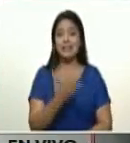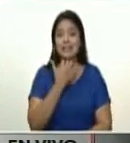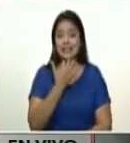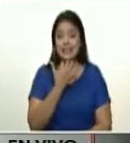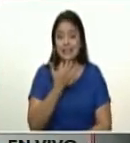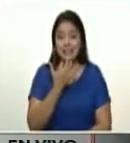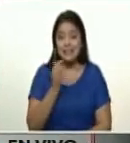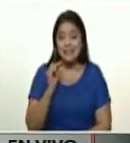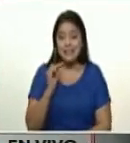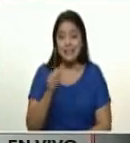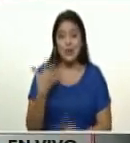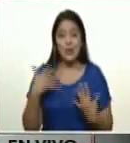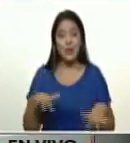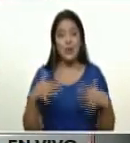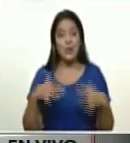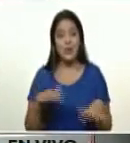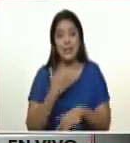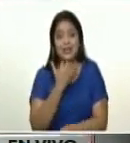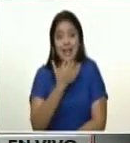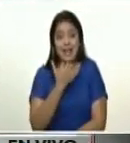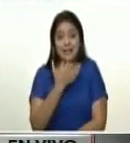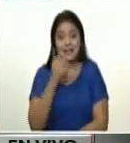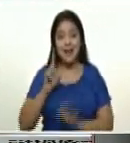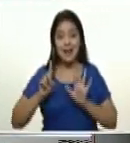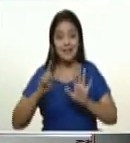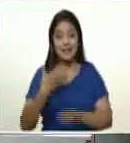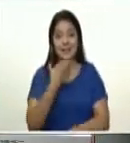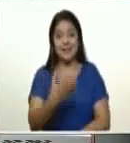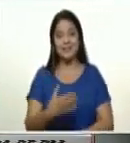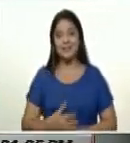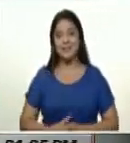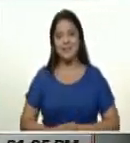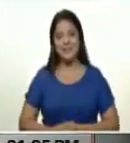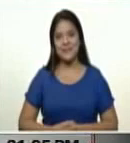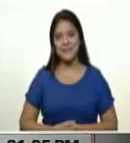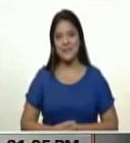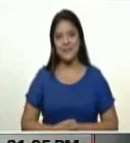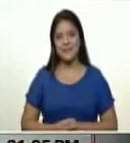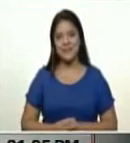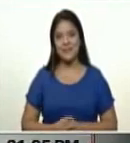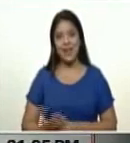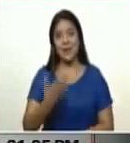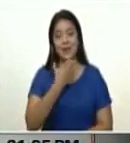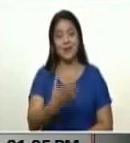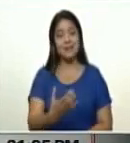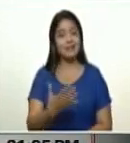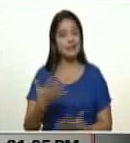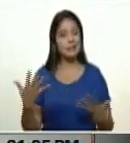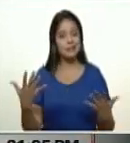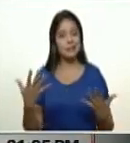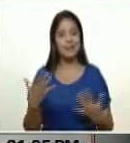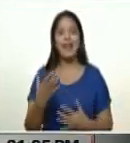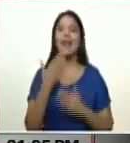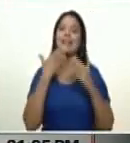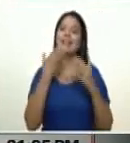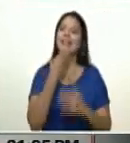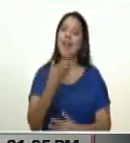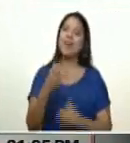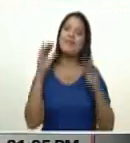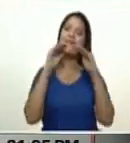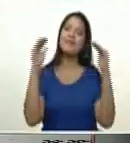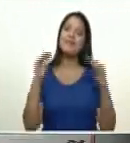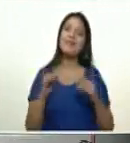acerca, caballero, se acerca el 6 de diciembre, y con diciembre las navidades, la